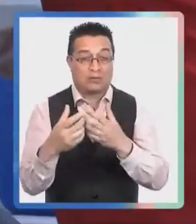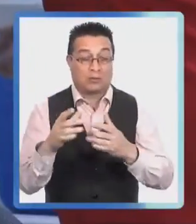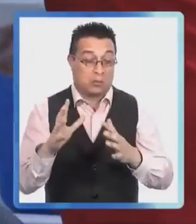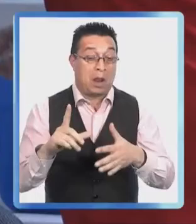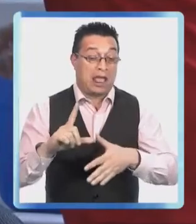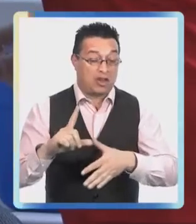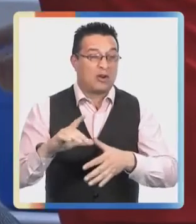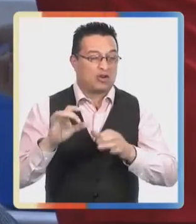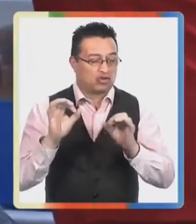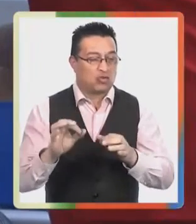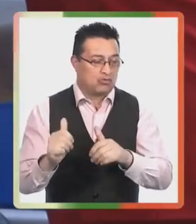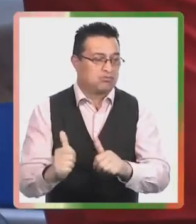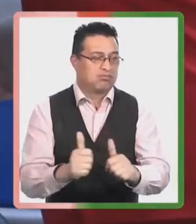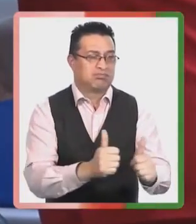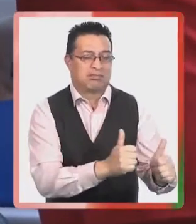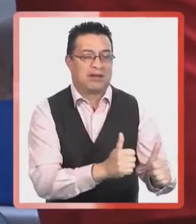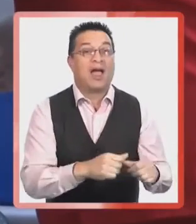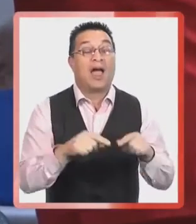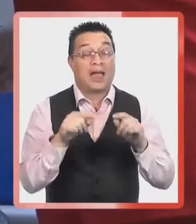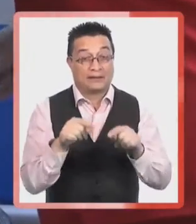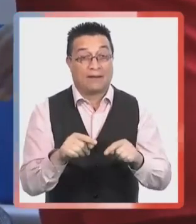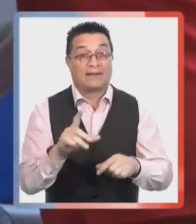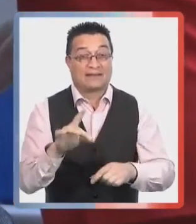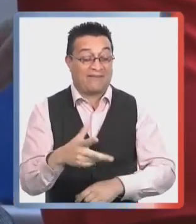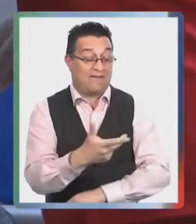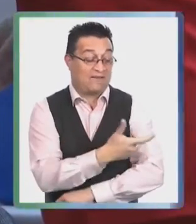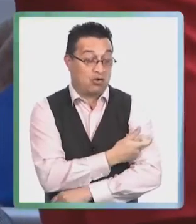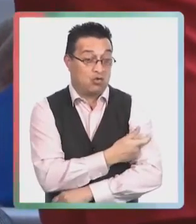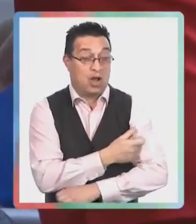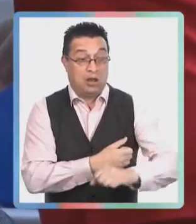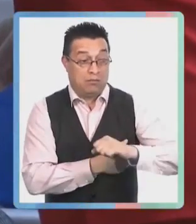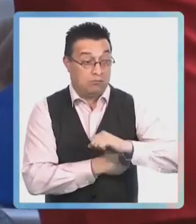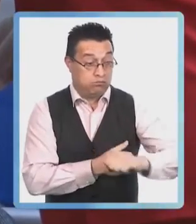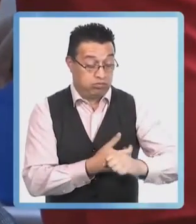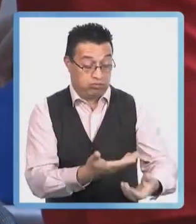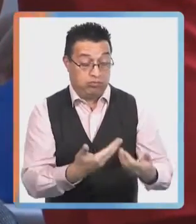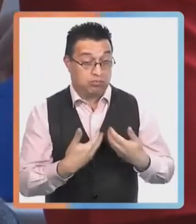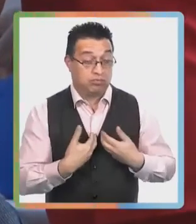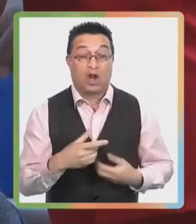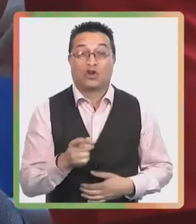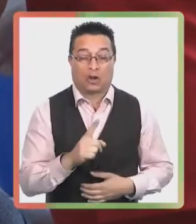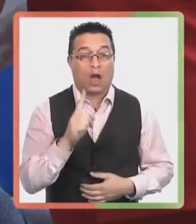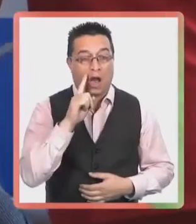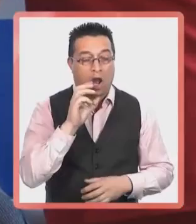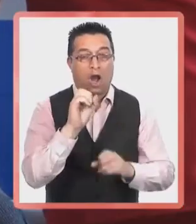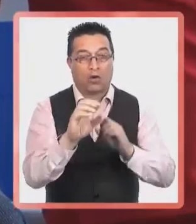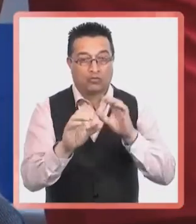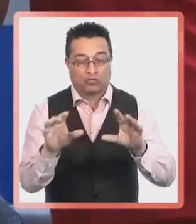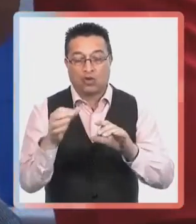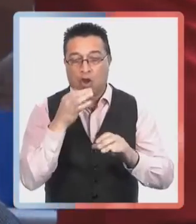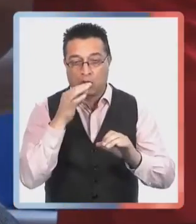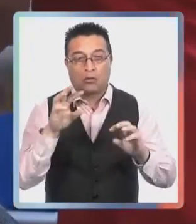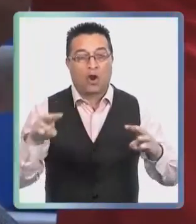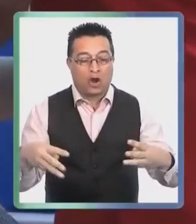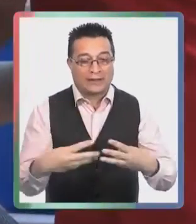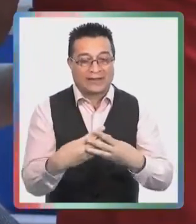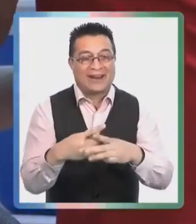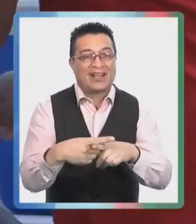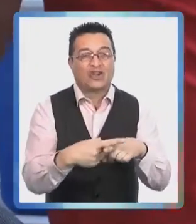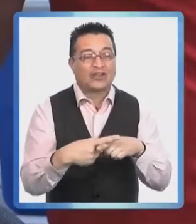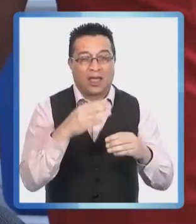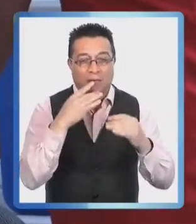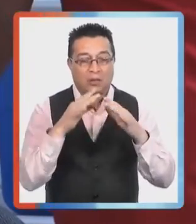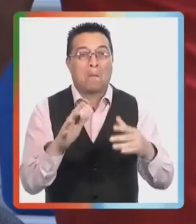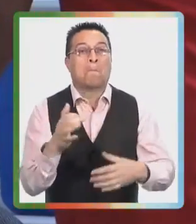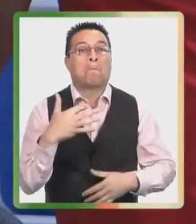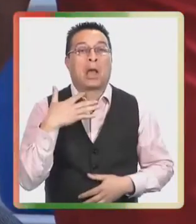menos latinoamericano. Y como todos sabemos, la vacuna no evita la infección. Yo he visto muchos comentarios en las redes sociales de